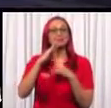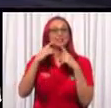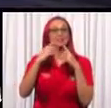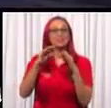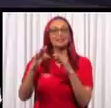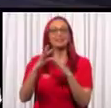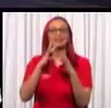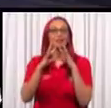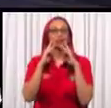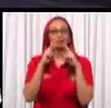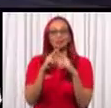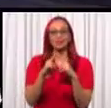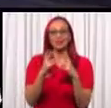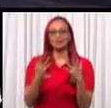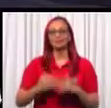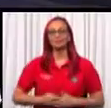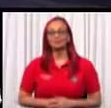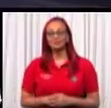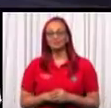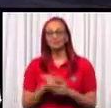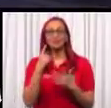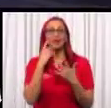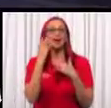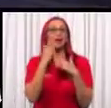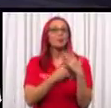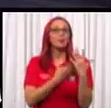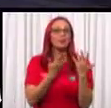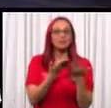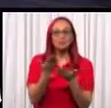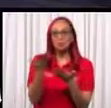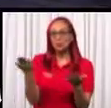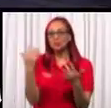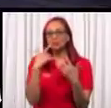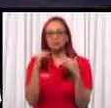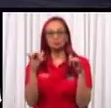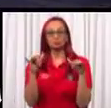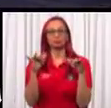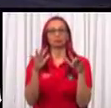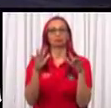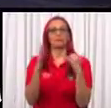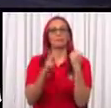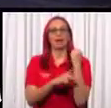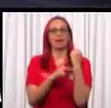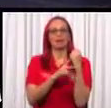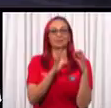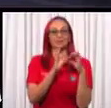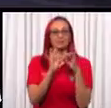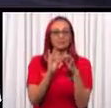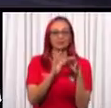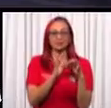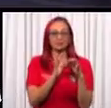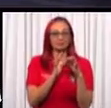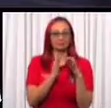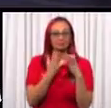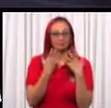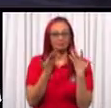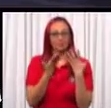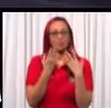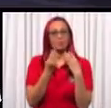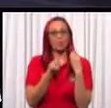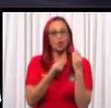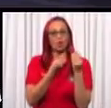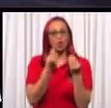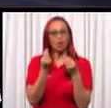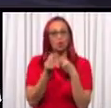conocer pues algunas de las cosas que imperan en nuestro país en torno a un producto que